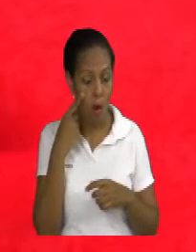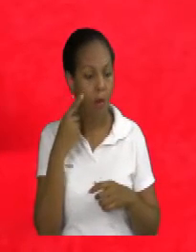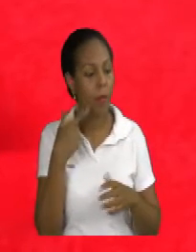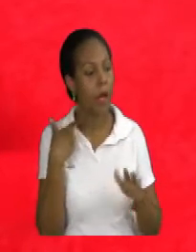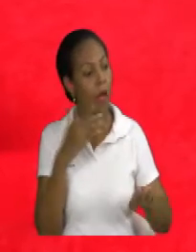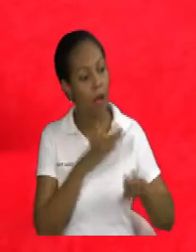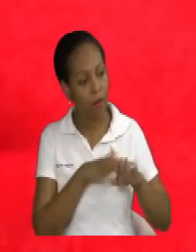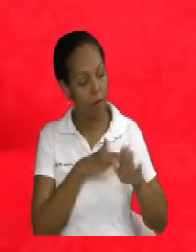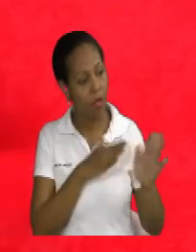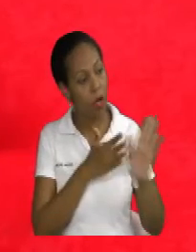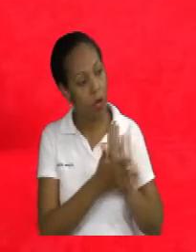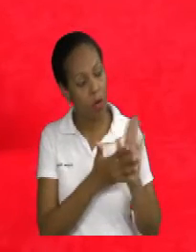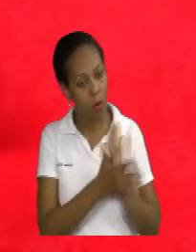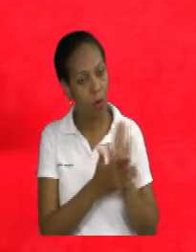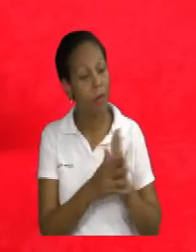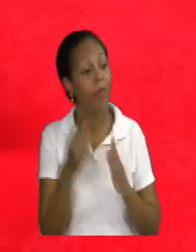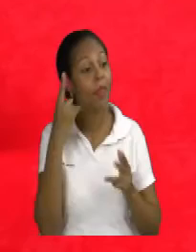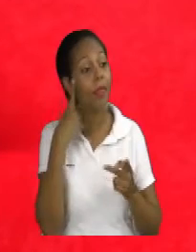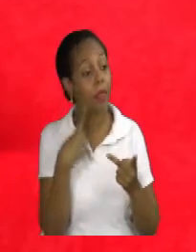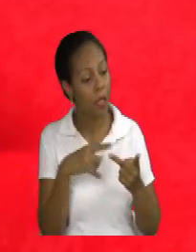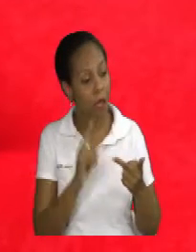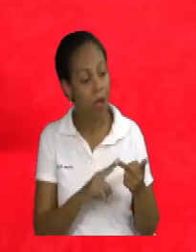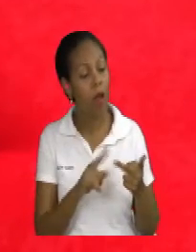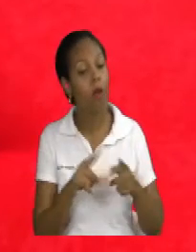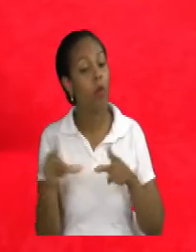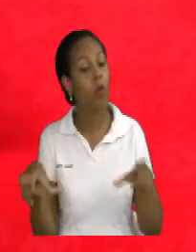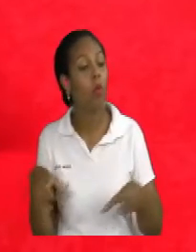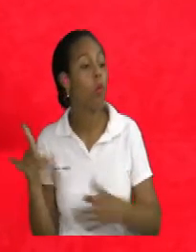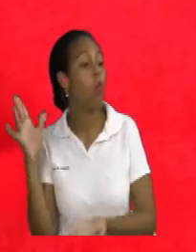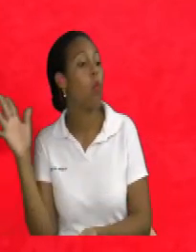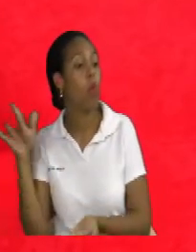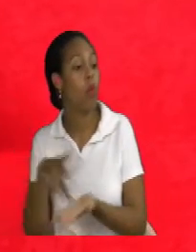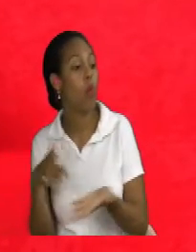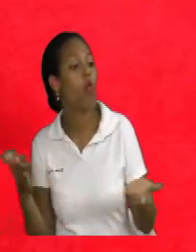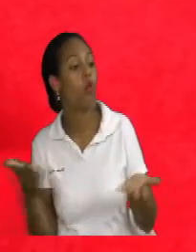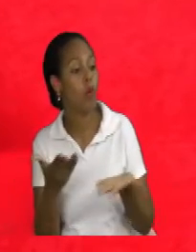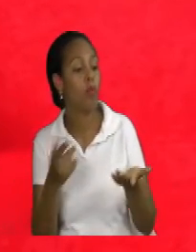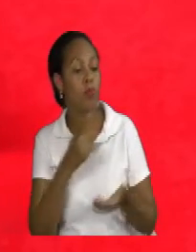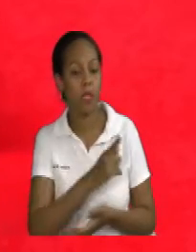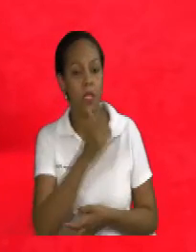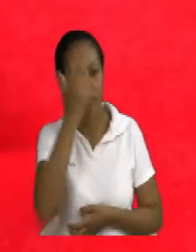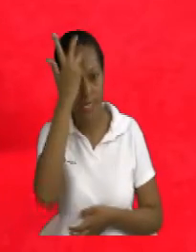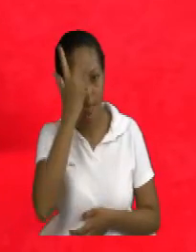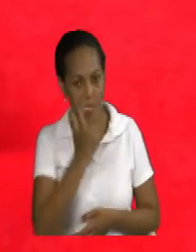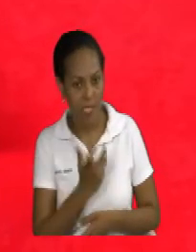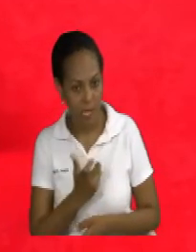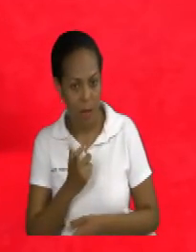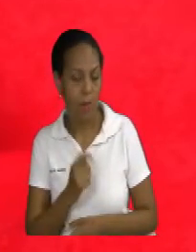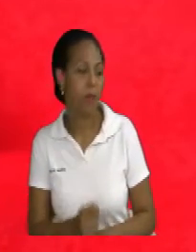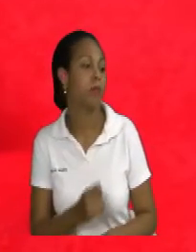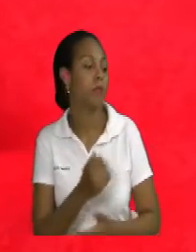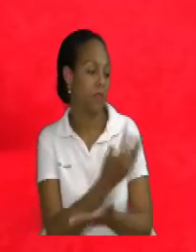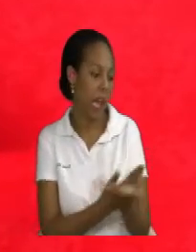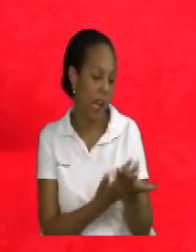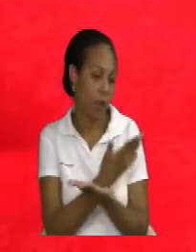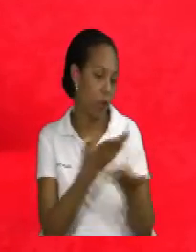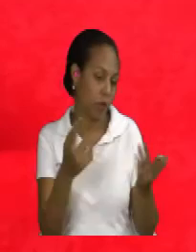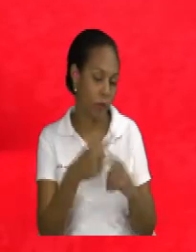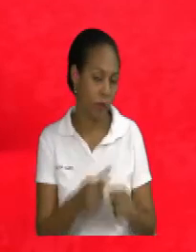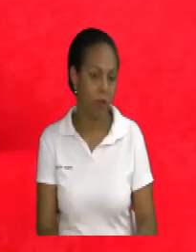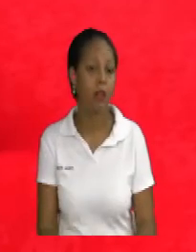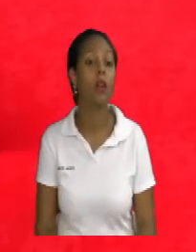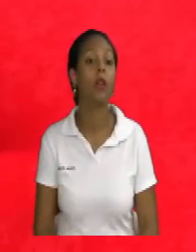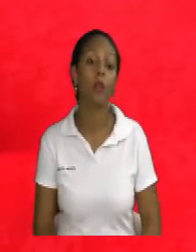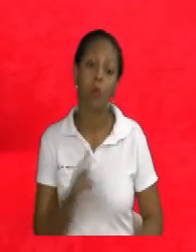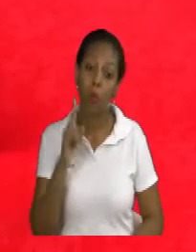indicación del día y el lugar donde deben hacerse los exámenes de laboratorio. Entonces, es una